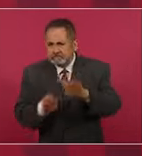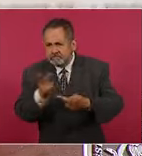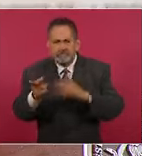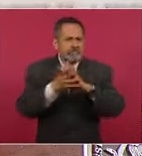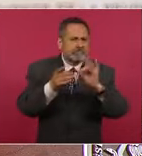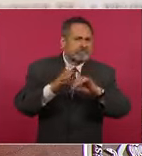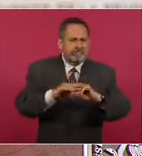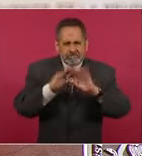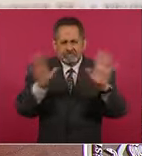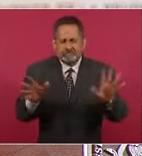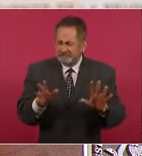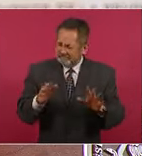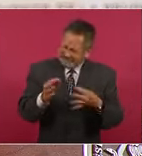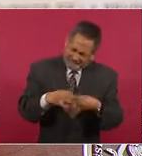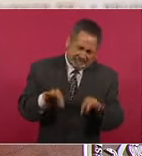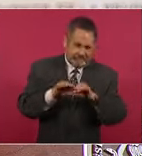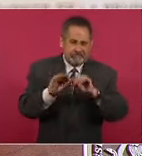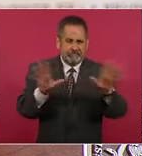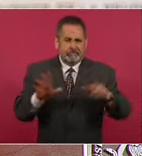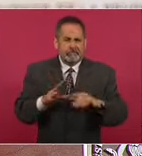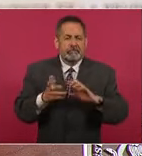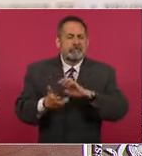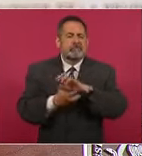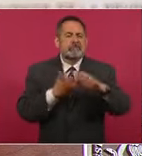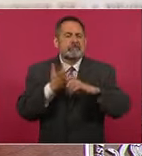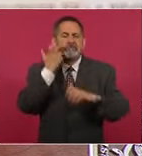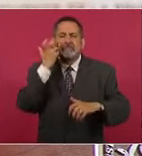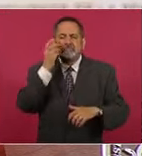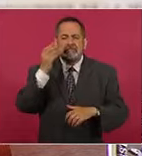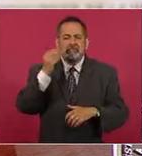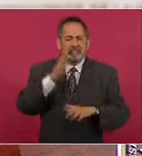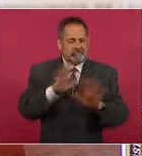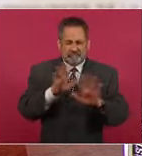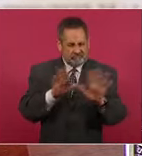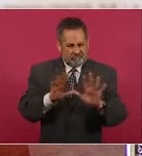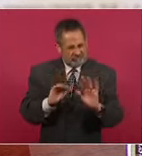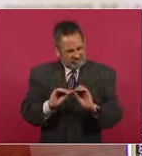las cosas, que no se distorsionen.